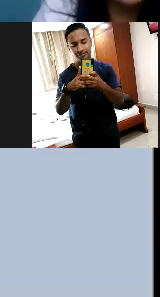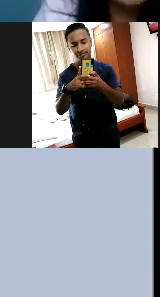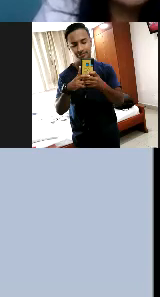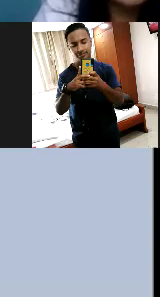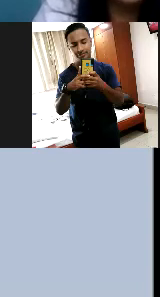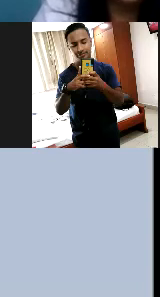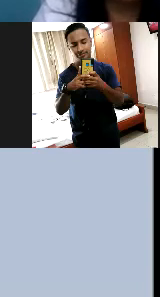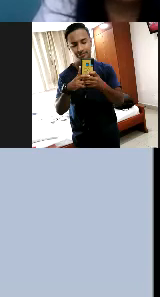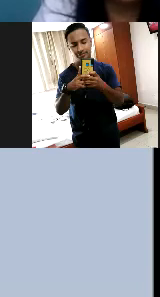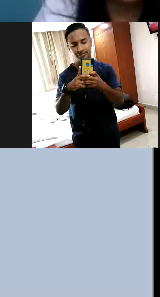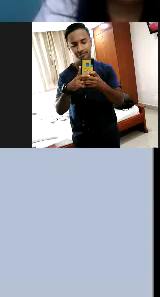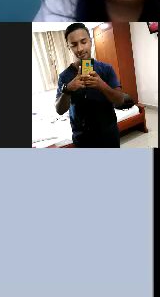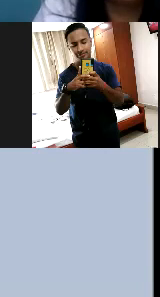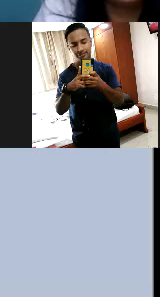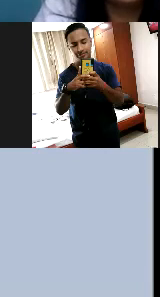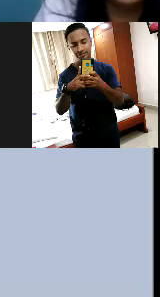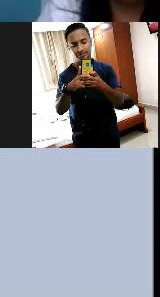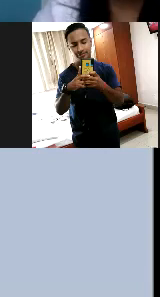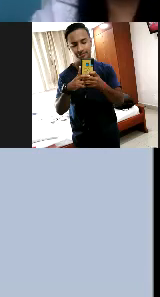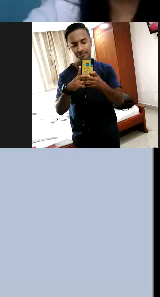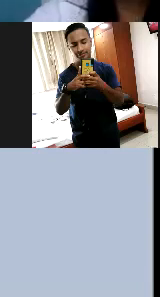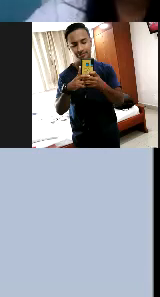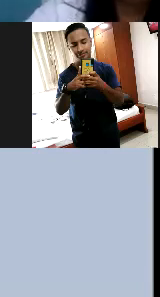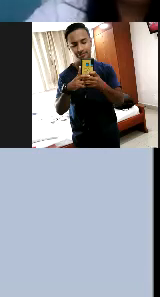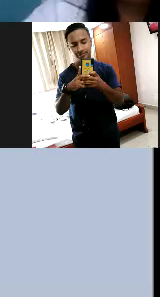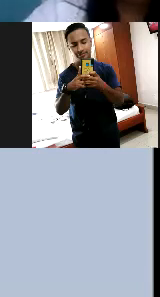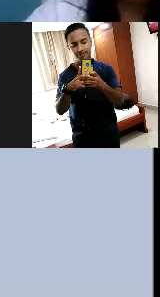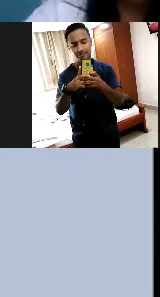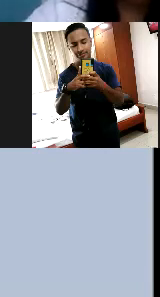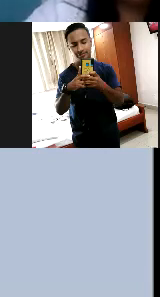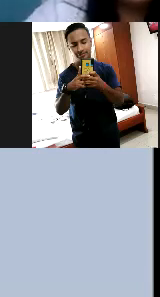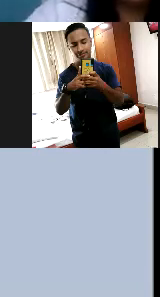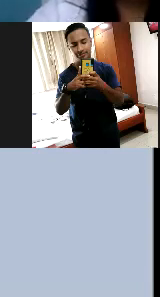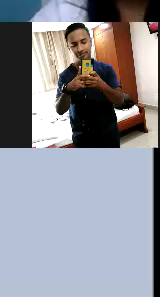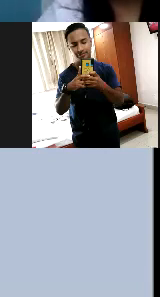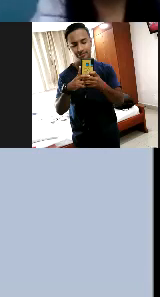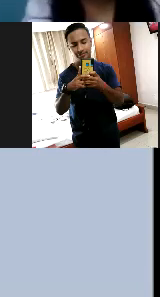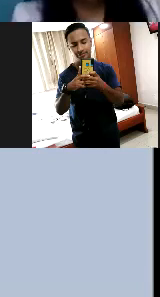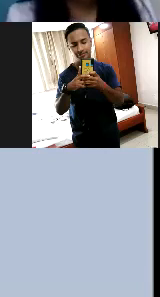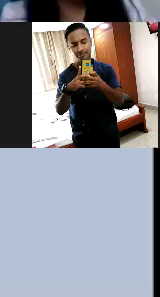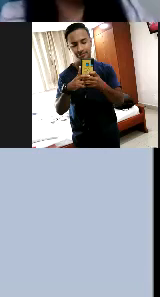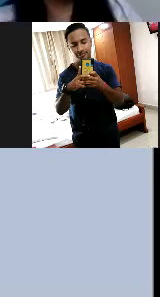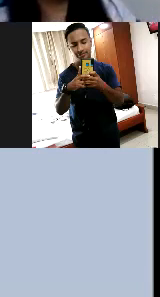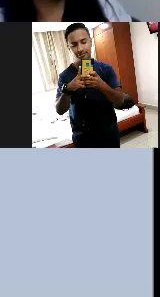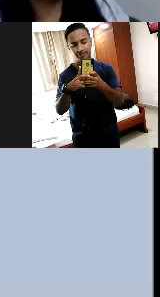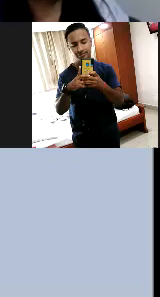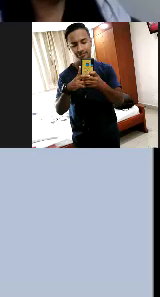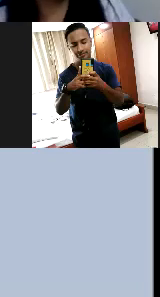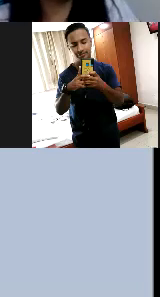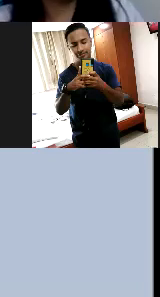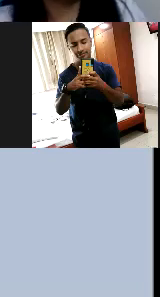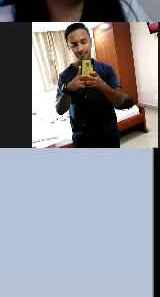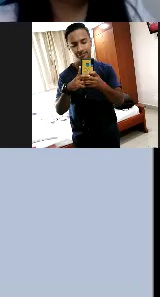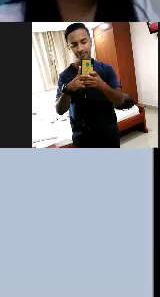alteraciones cardíacas y este paciente va a estar anúrico. Vamos primerito, o sea, lo importante en esto es el peso